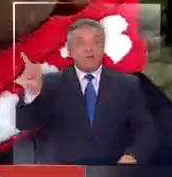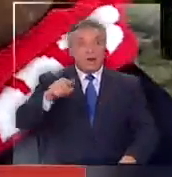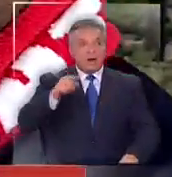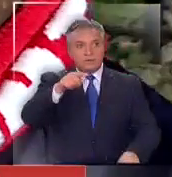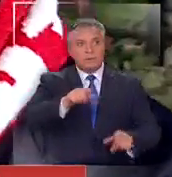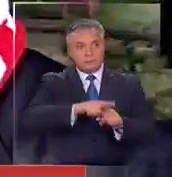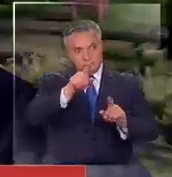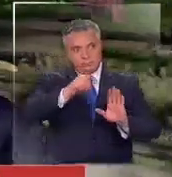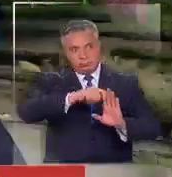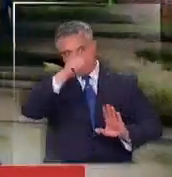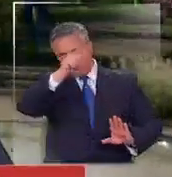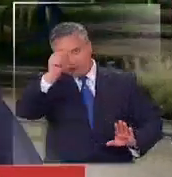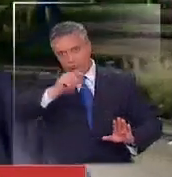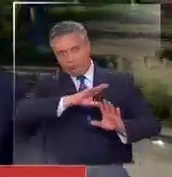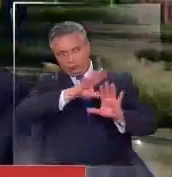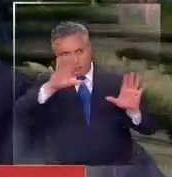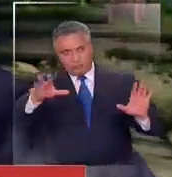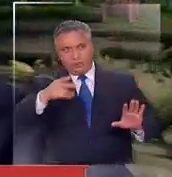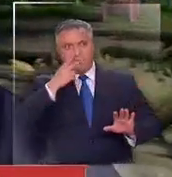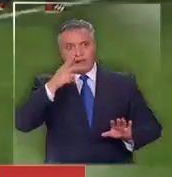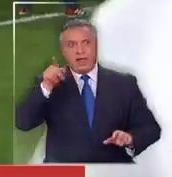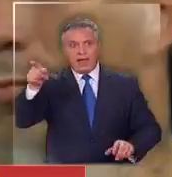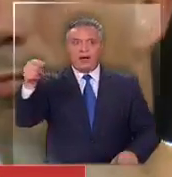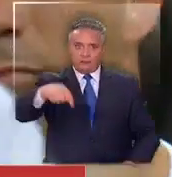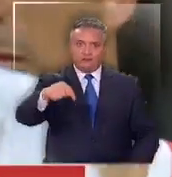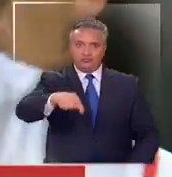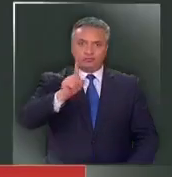autografíe el muro para que vean que él estuvo aquí también.